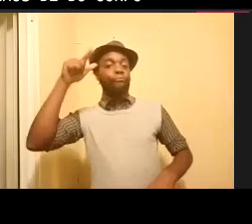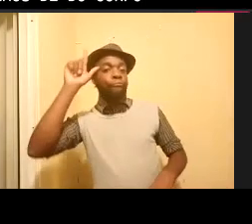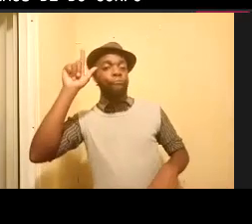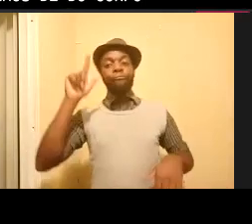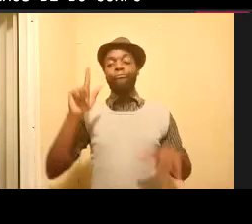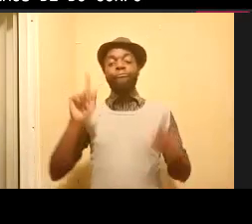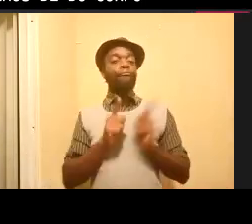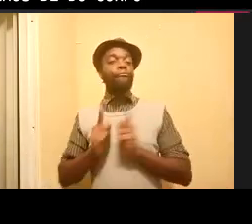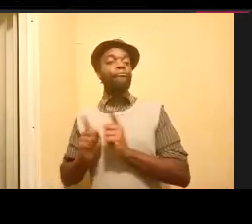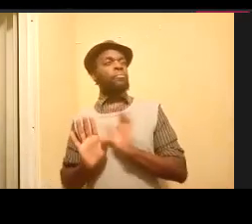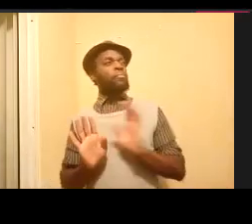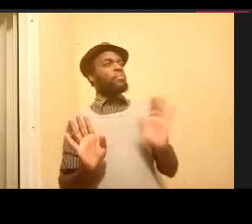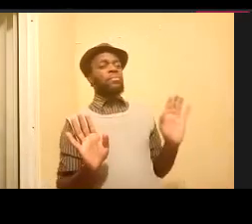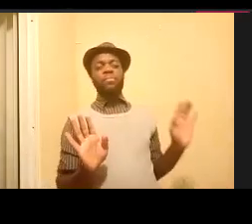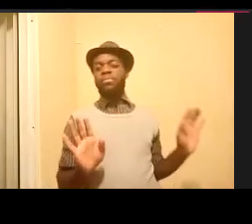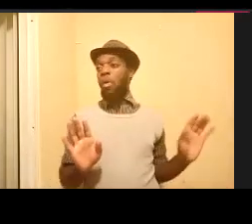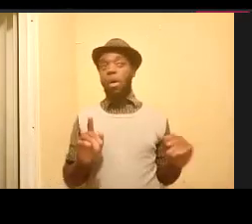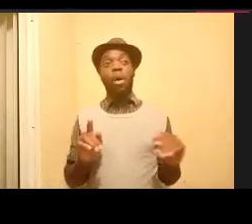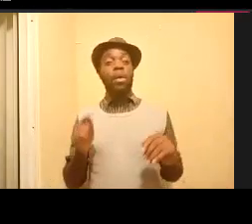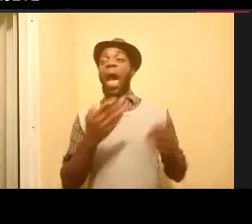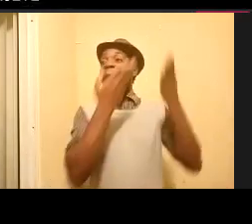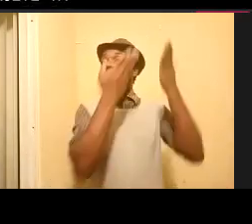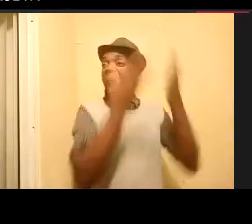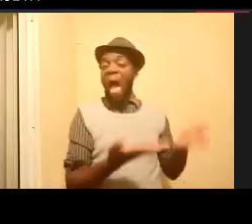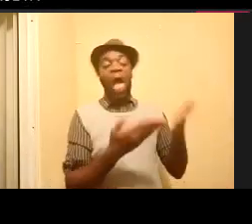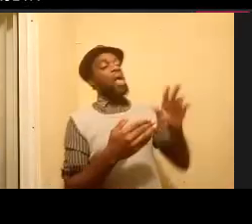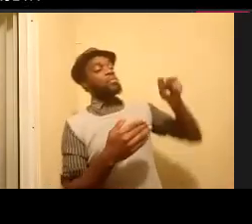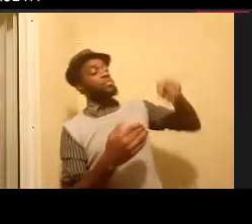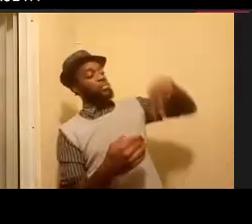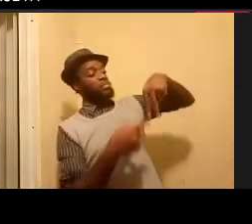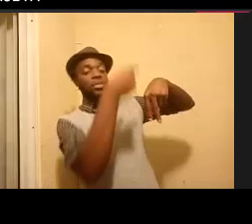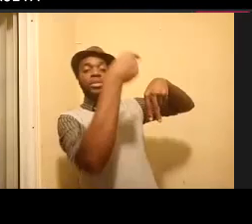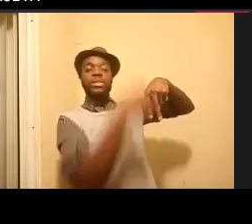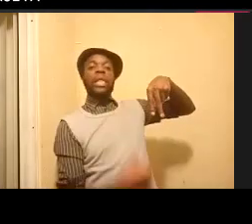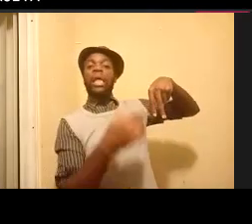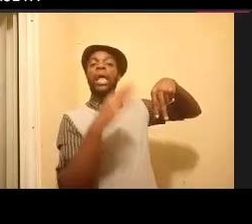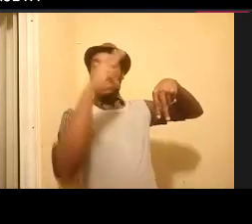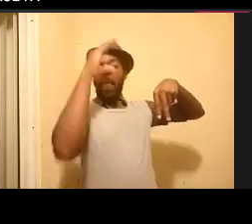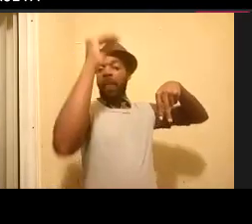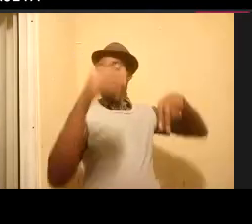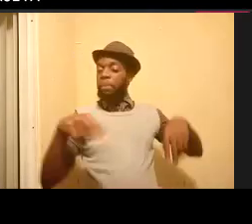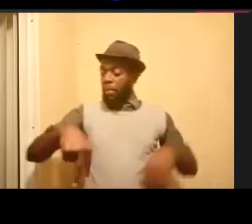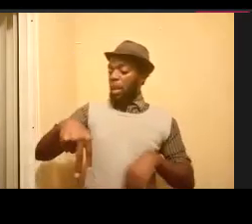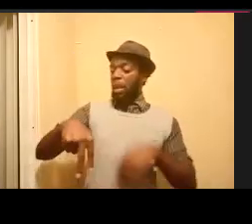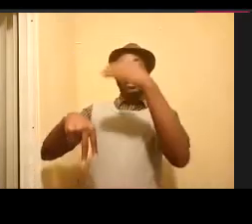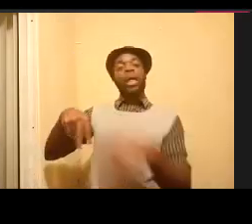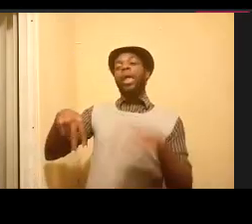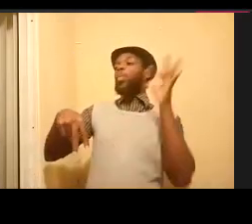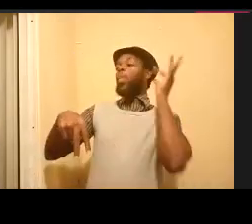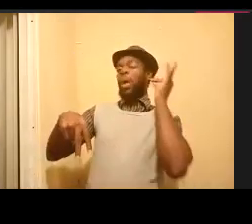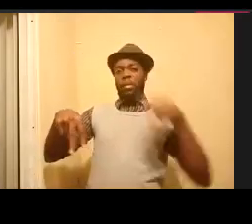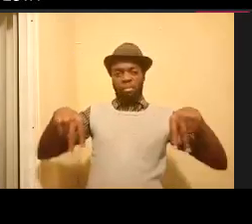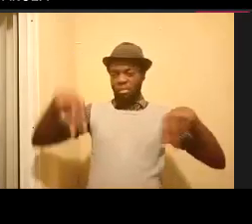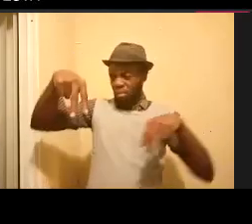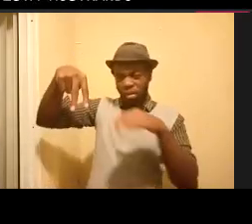educación sexual capacitista en la medida en que el cuerpo que se muestra en la educación sexual,